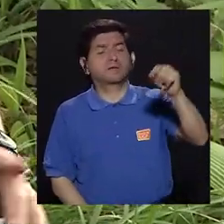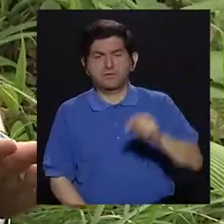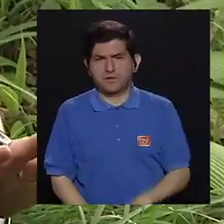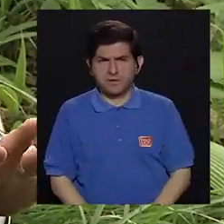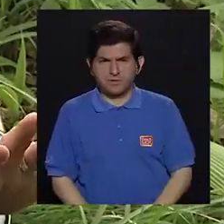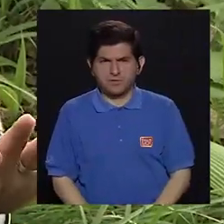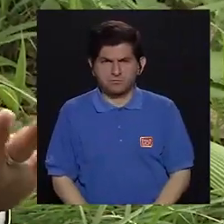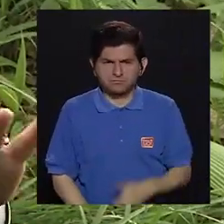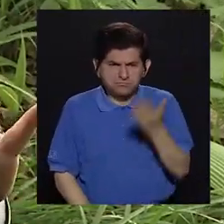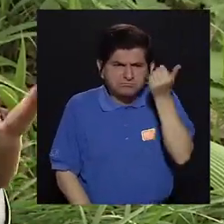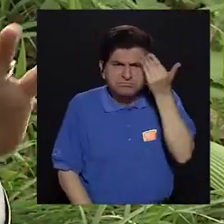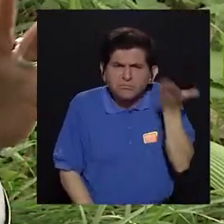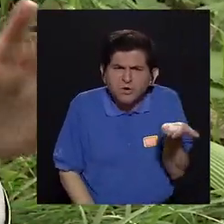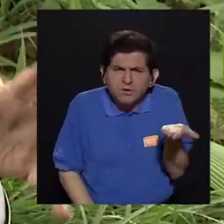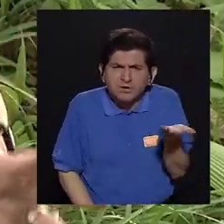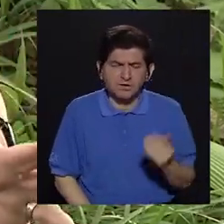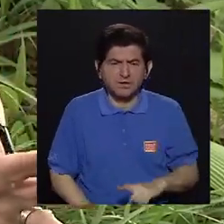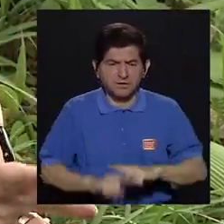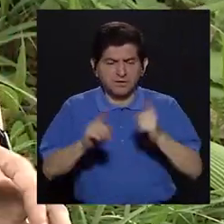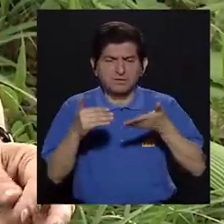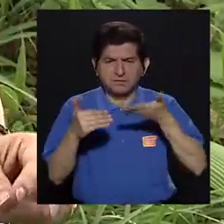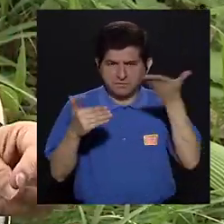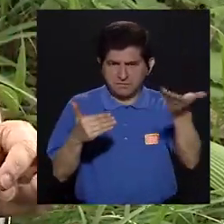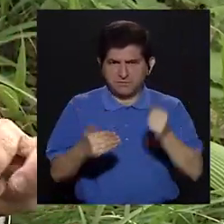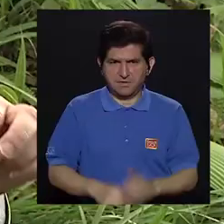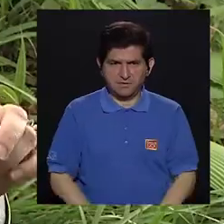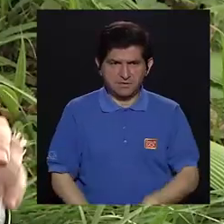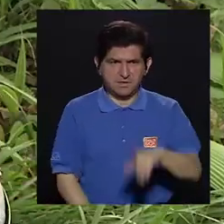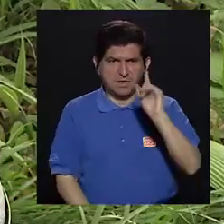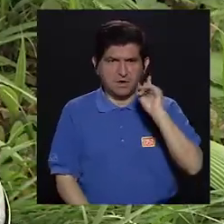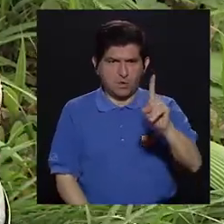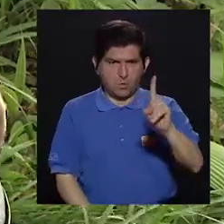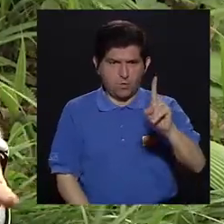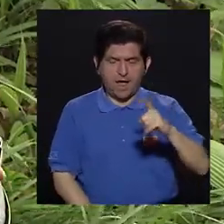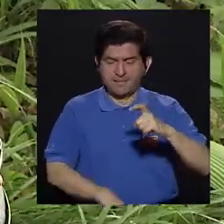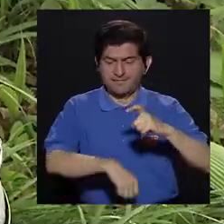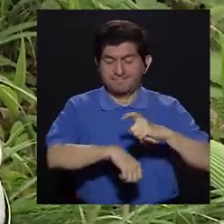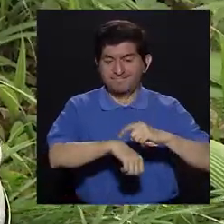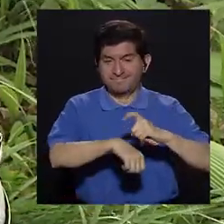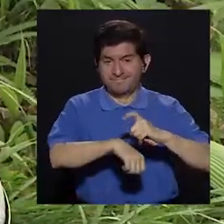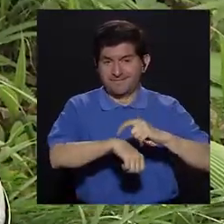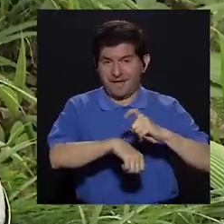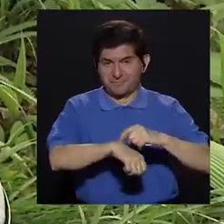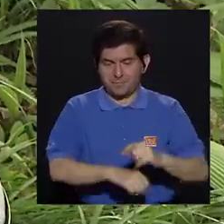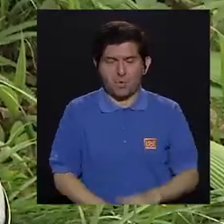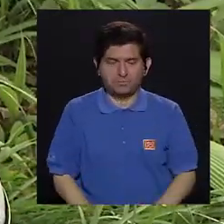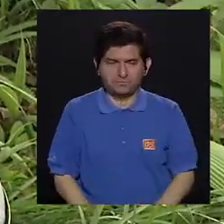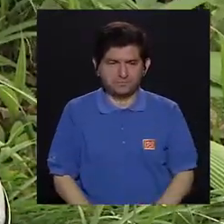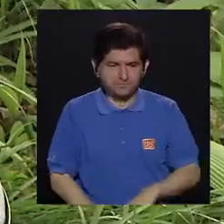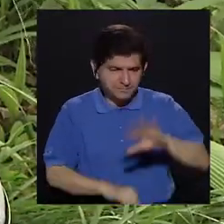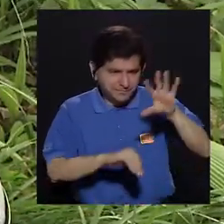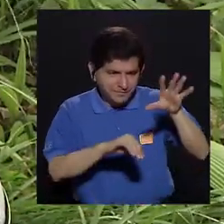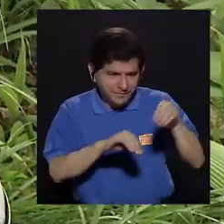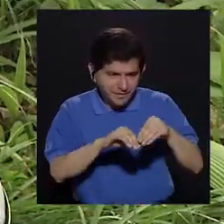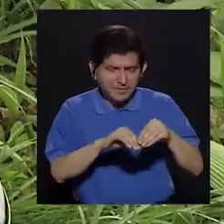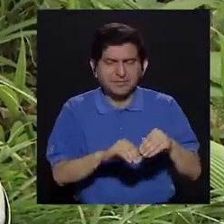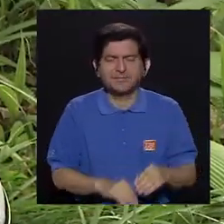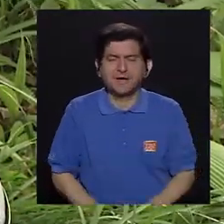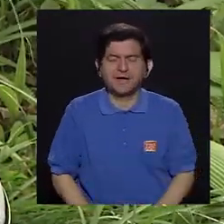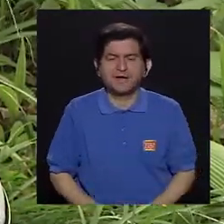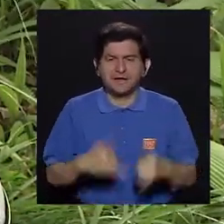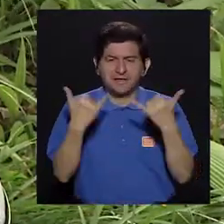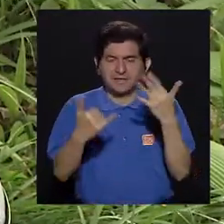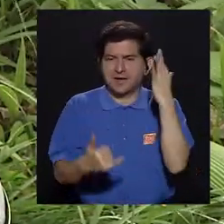y esto tiene que ver con varias cosas. Una es el tiempo, digamos, a la hora de incorporarse las